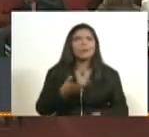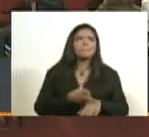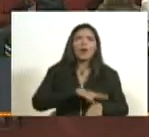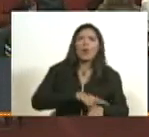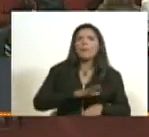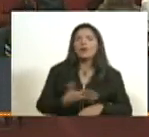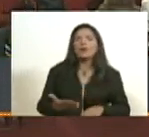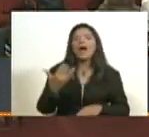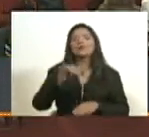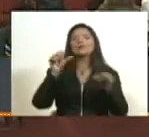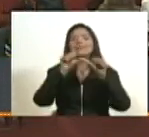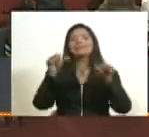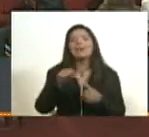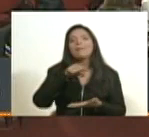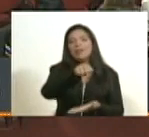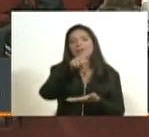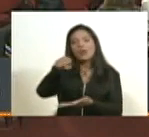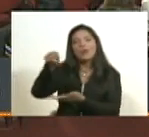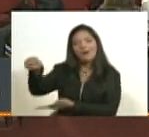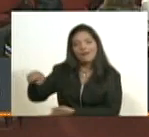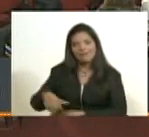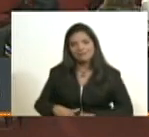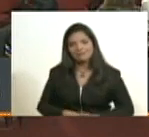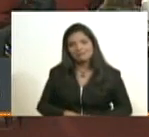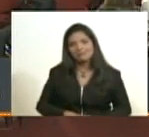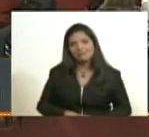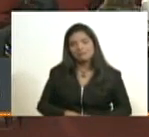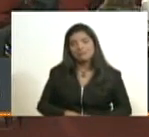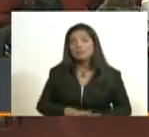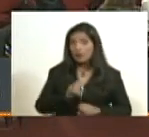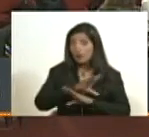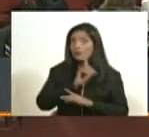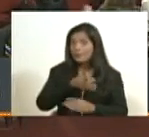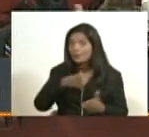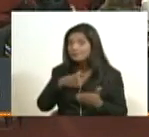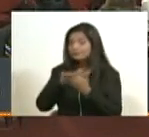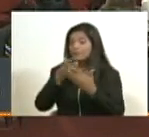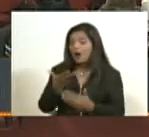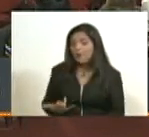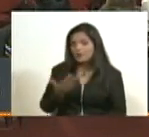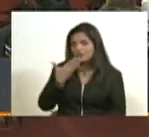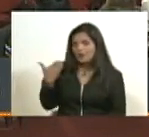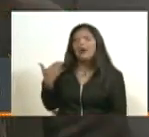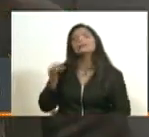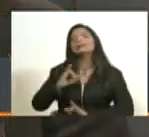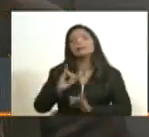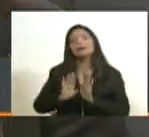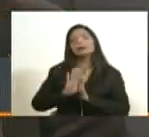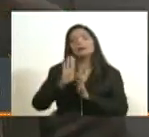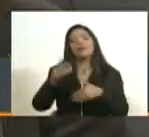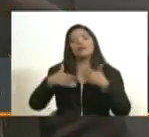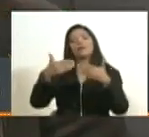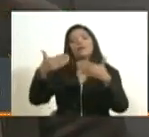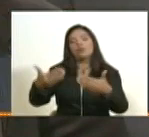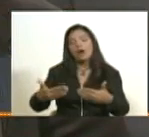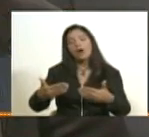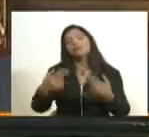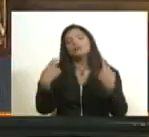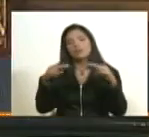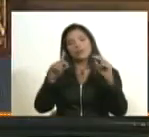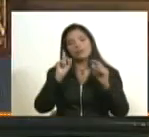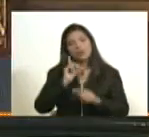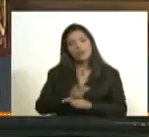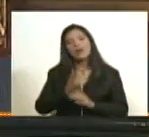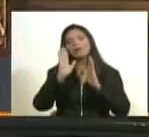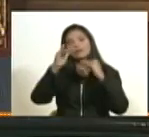tenemos el sistema de los CLAP, que fue afectado también y golpeado ahorita. Ya lo estamos recuperando para llevarlo al nivel que tiene que estar,